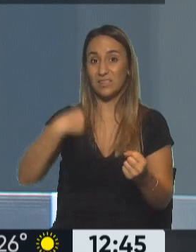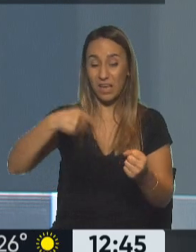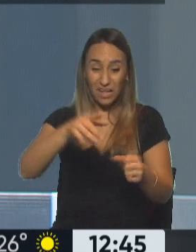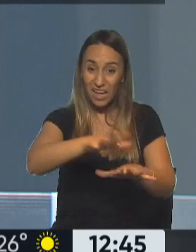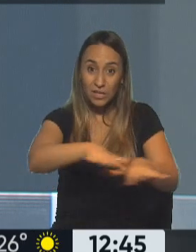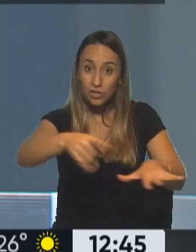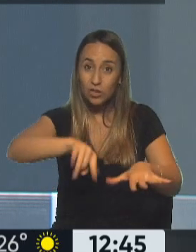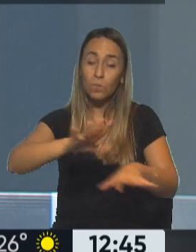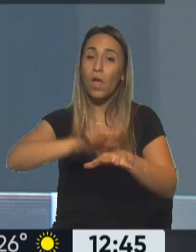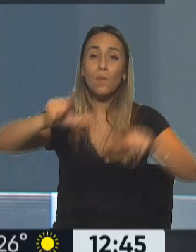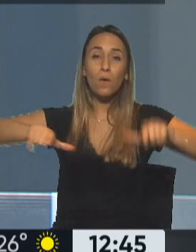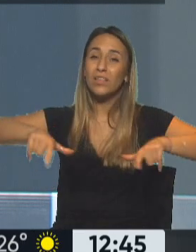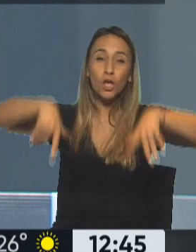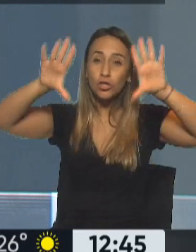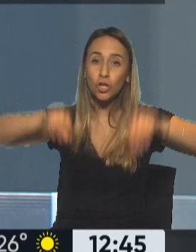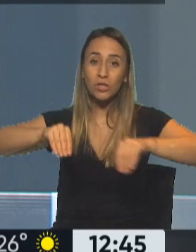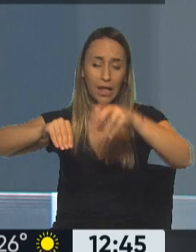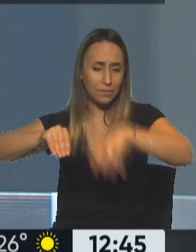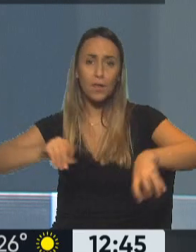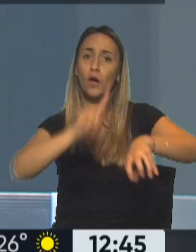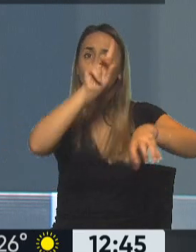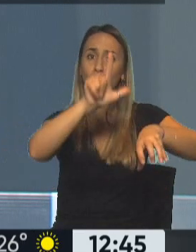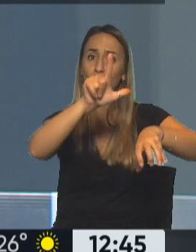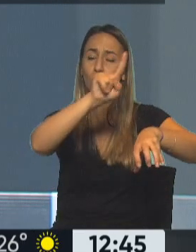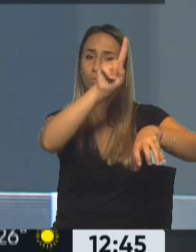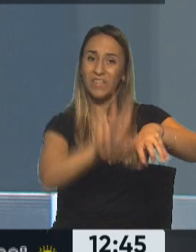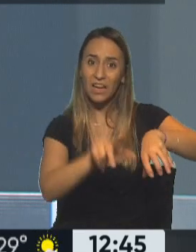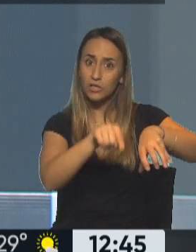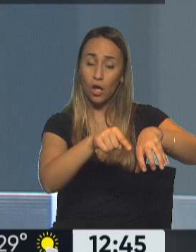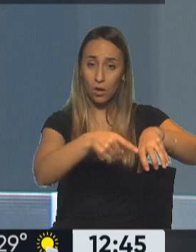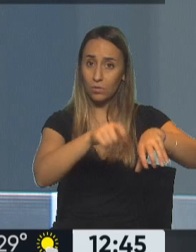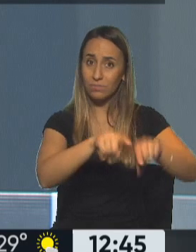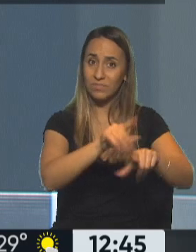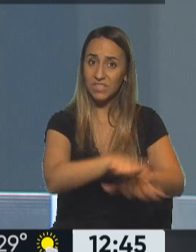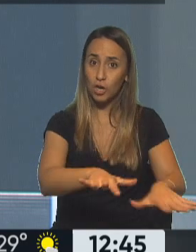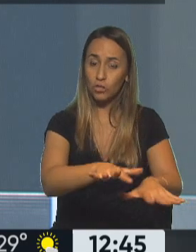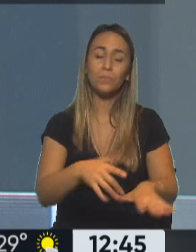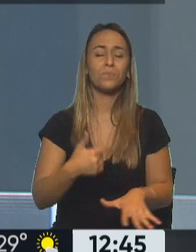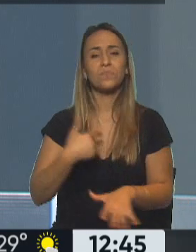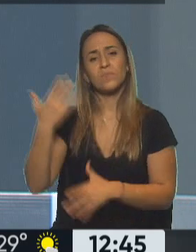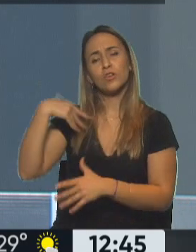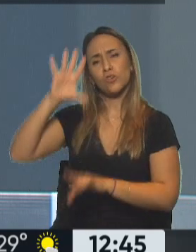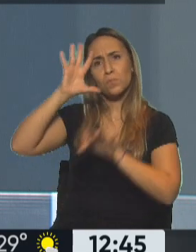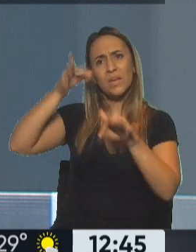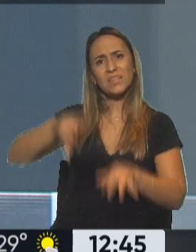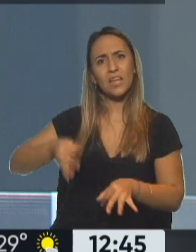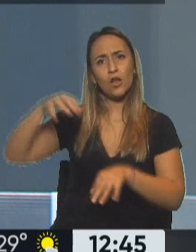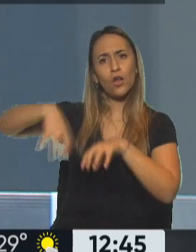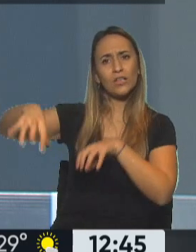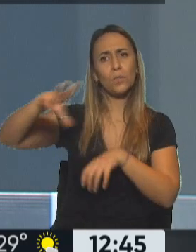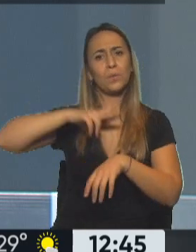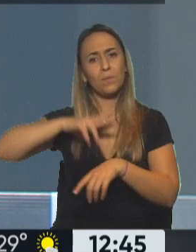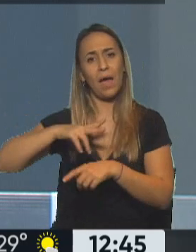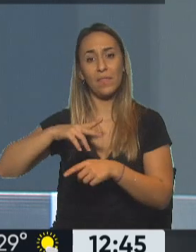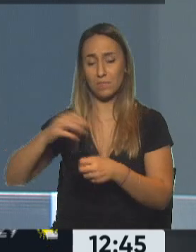eso. Yo fui porque en aquel momento, cuando yo recibo la noticia por organismos públicos y organizaciones privadas que